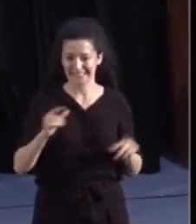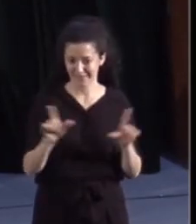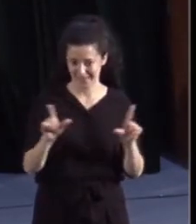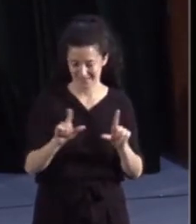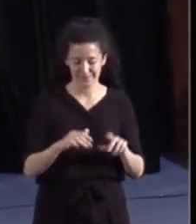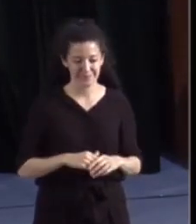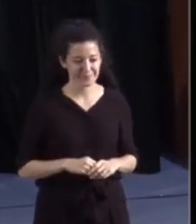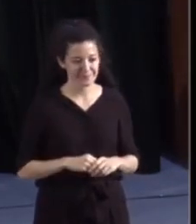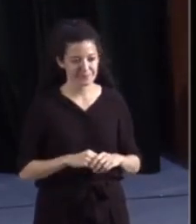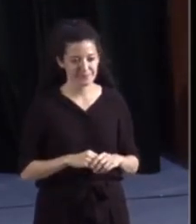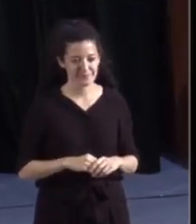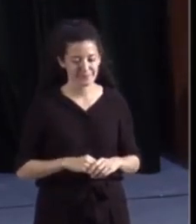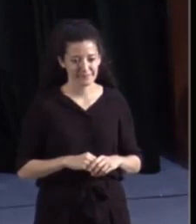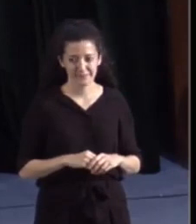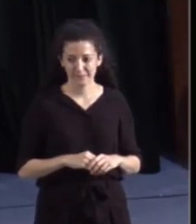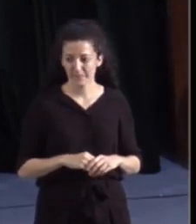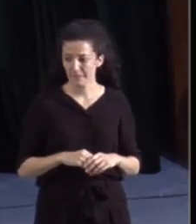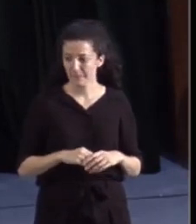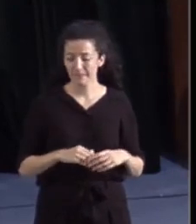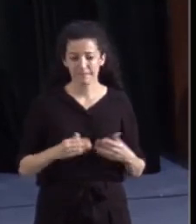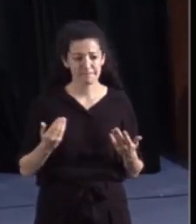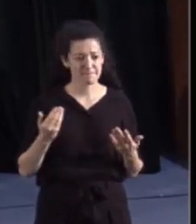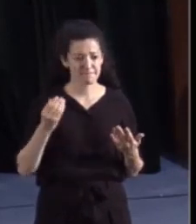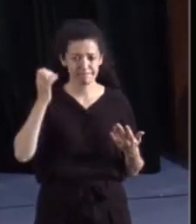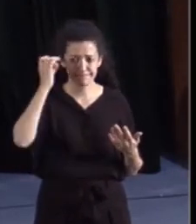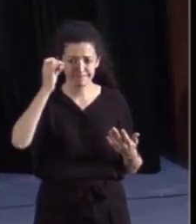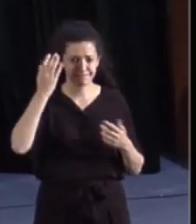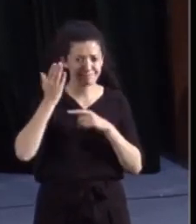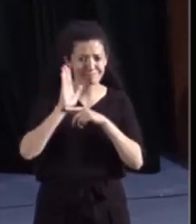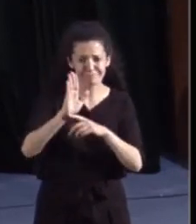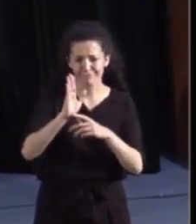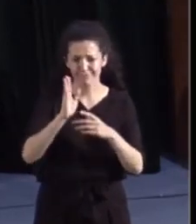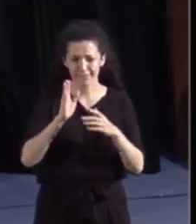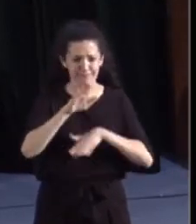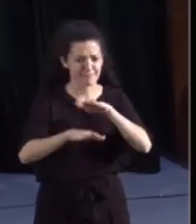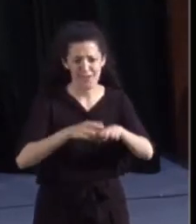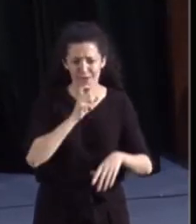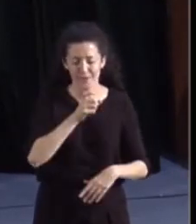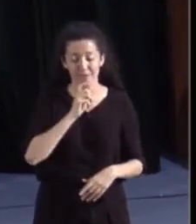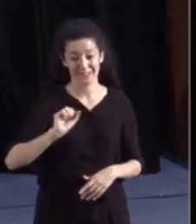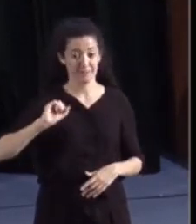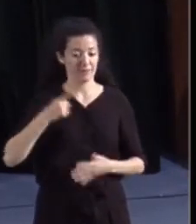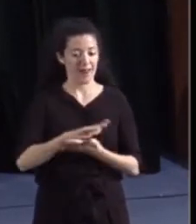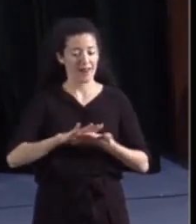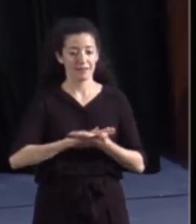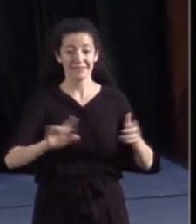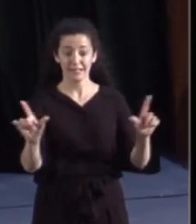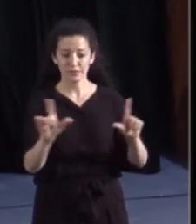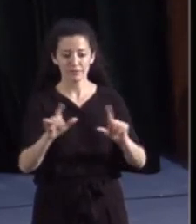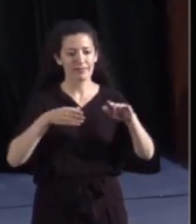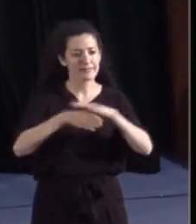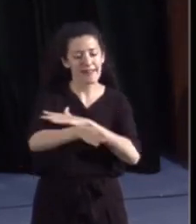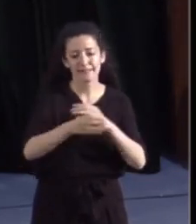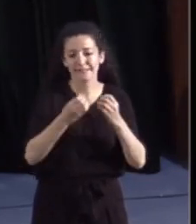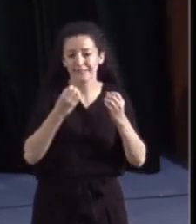El contenido de la presentación, bueno, voy brevemente a introducir cuestiones sobre accesibilidad en televisión, muy